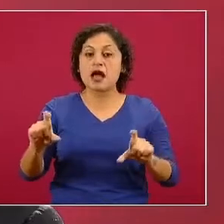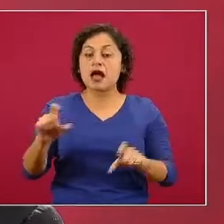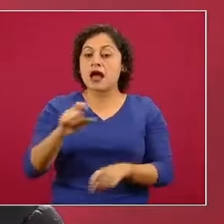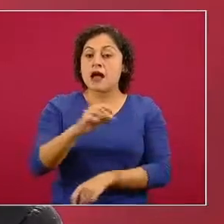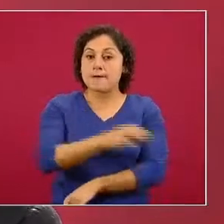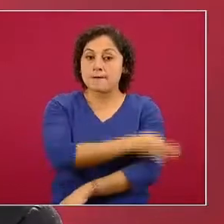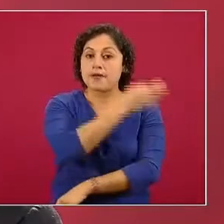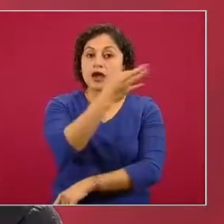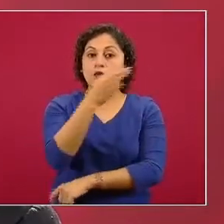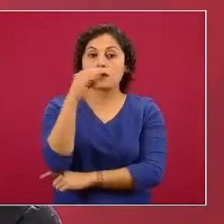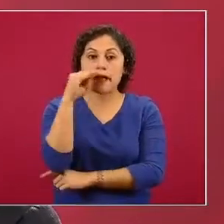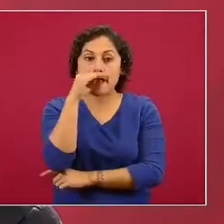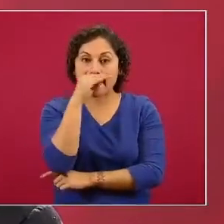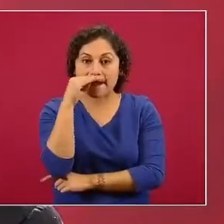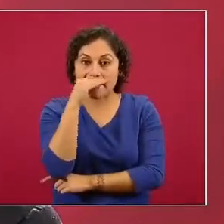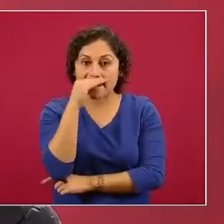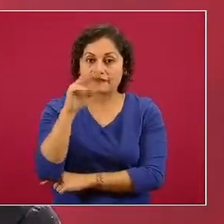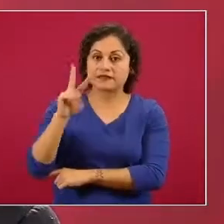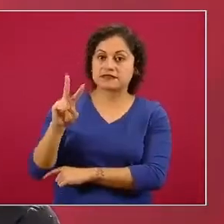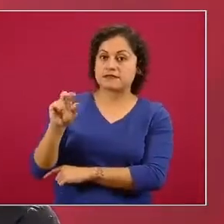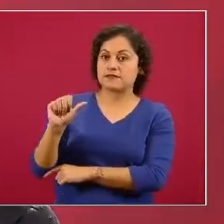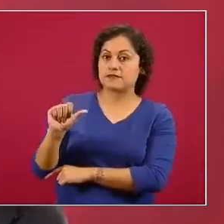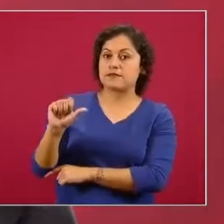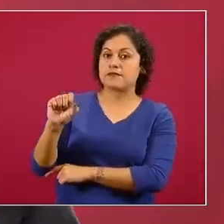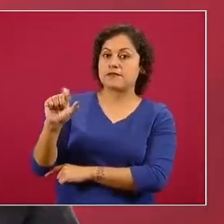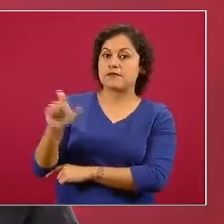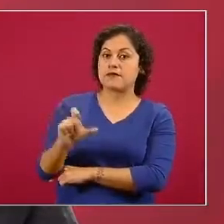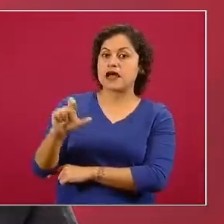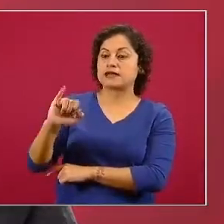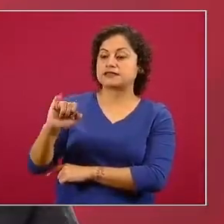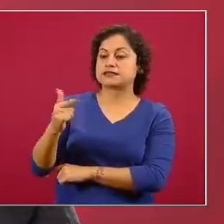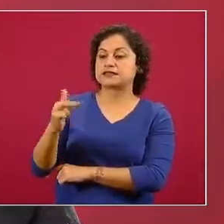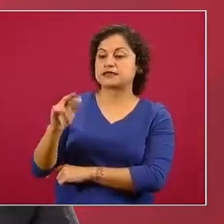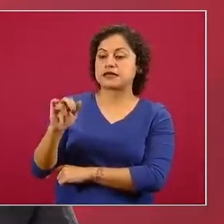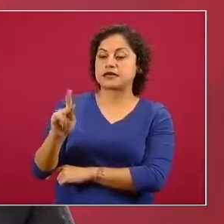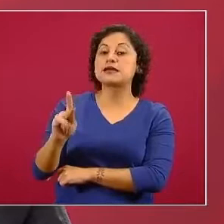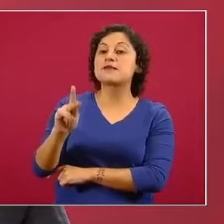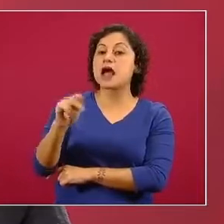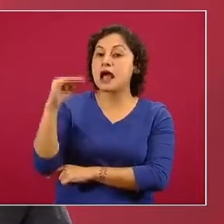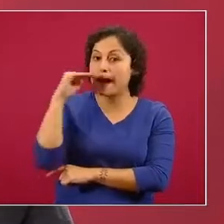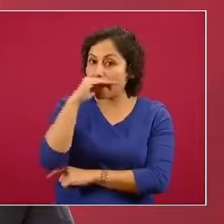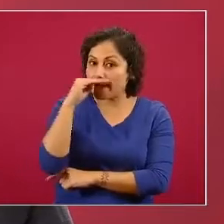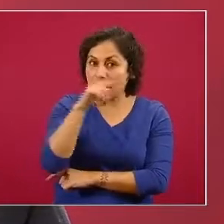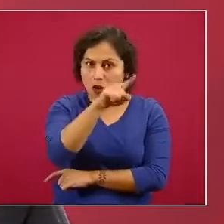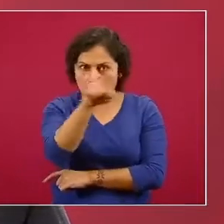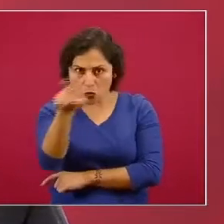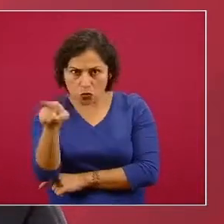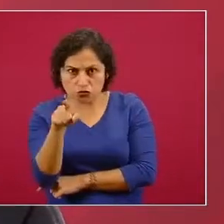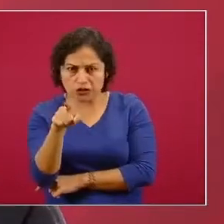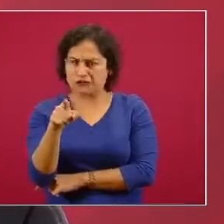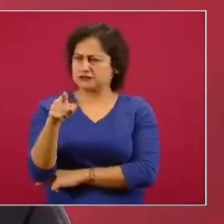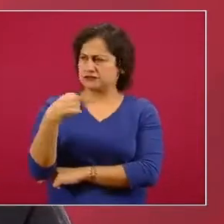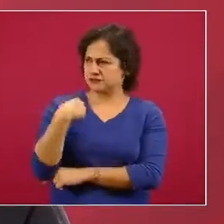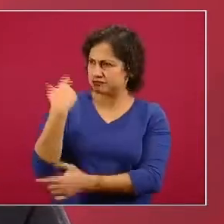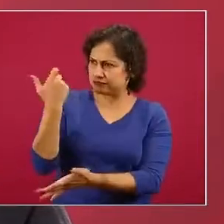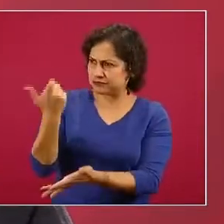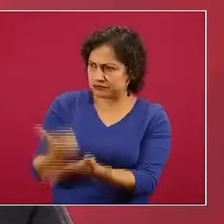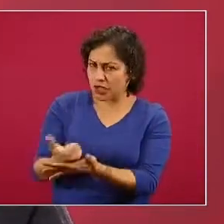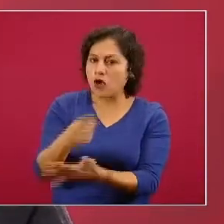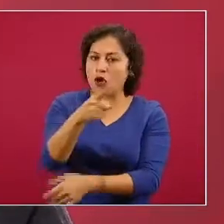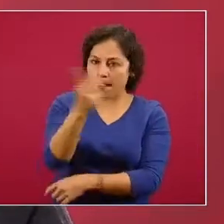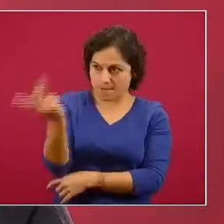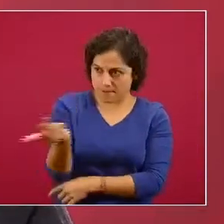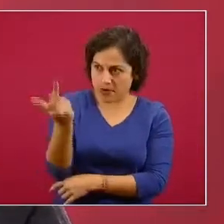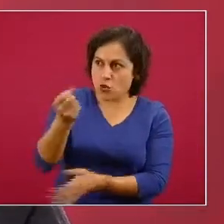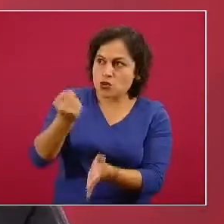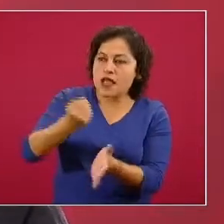gratuita. Vaxigrip debe ser gratuita. Si a usted le cobran una vacuna contra la influenza, pregunte la marca, pregunte cómo se llama,